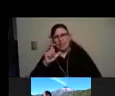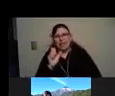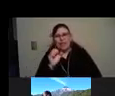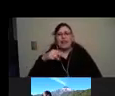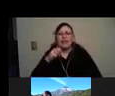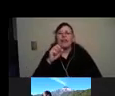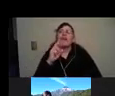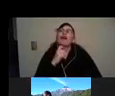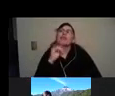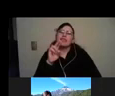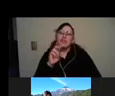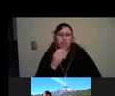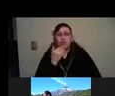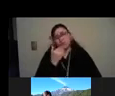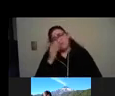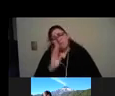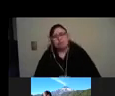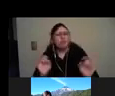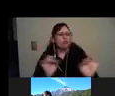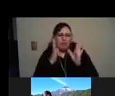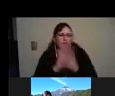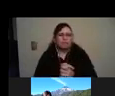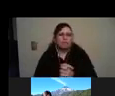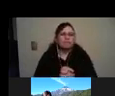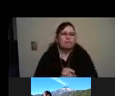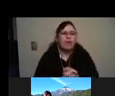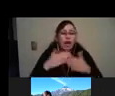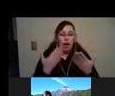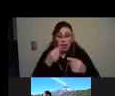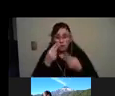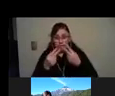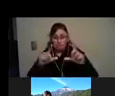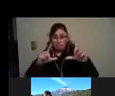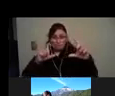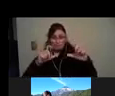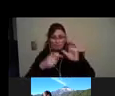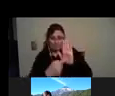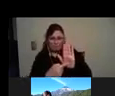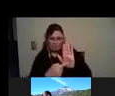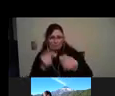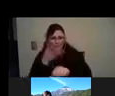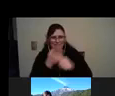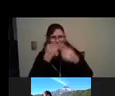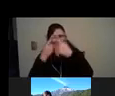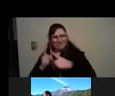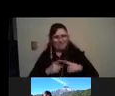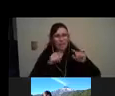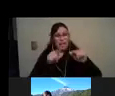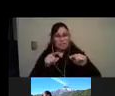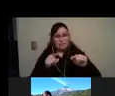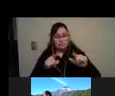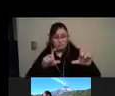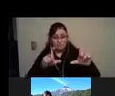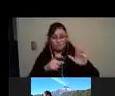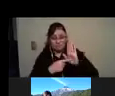también van a poder encontrar otras. Miren, la imagen que he compartido, por eso dije esta imagen aquí, la imagen que